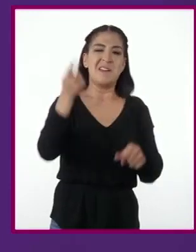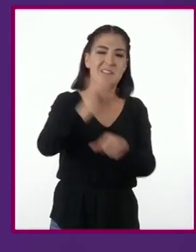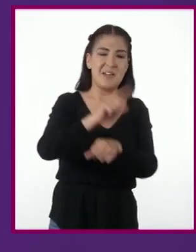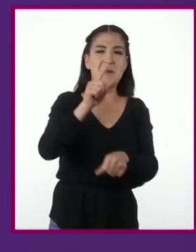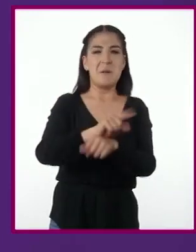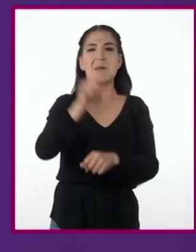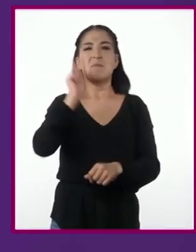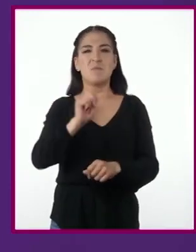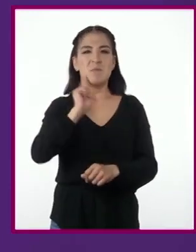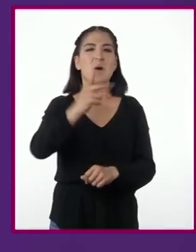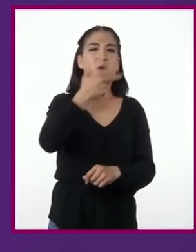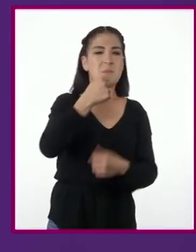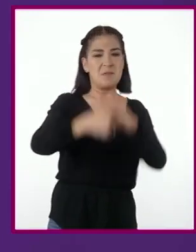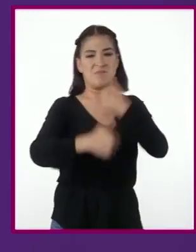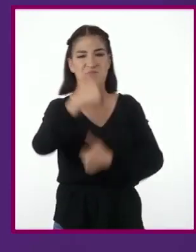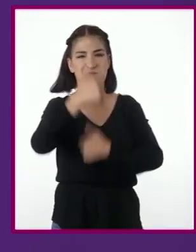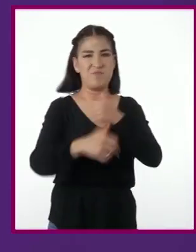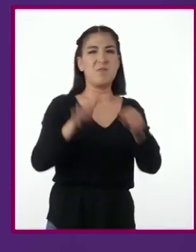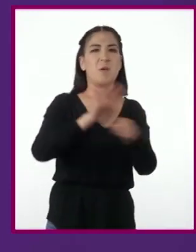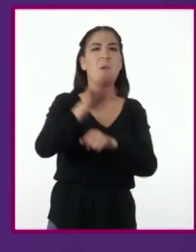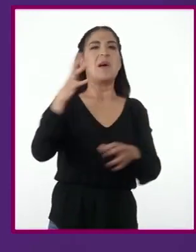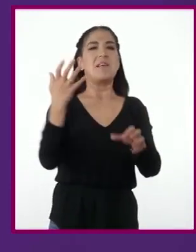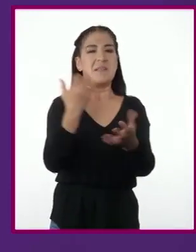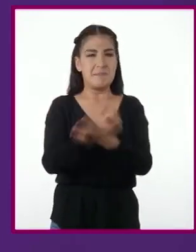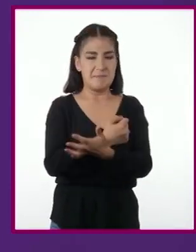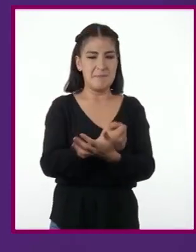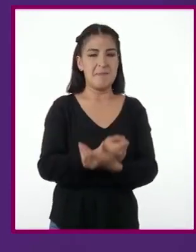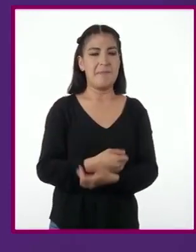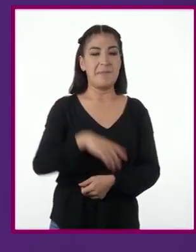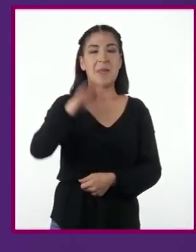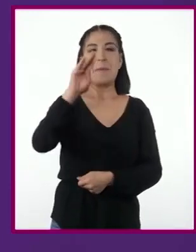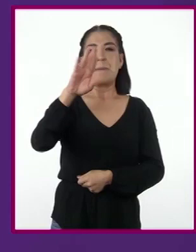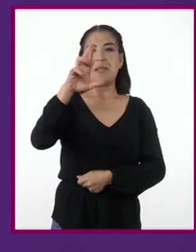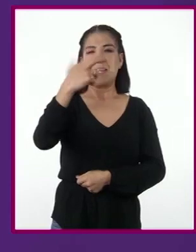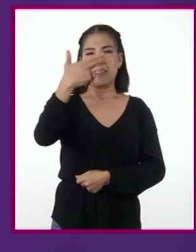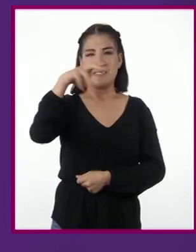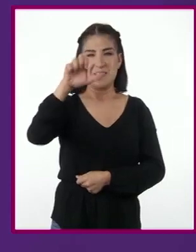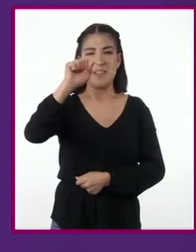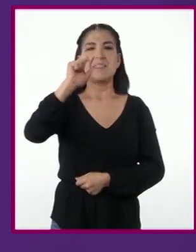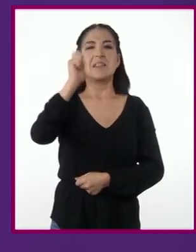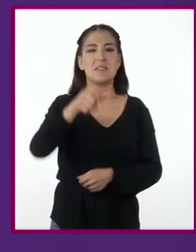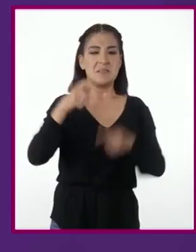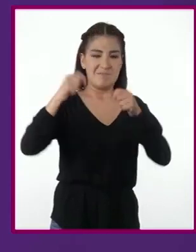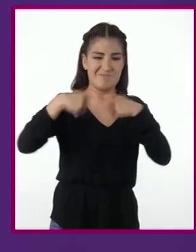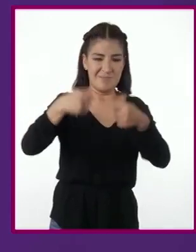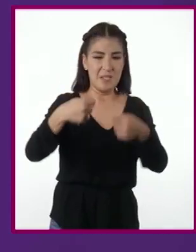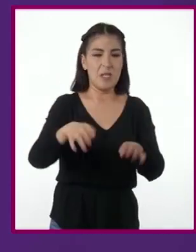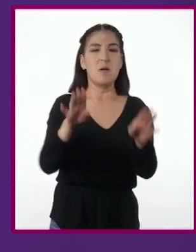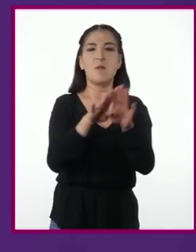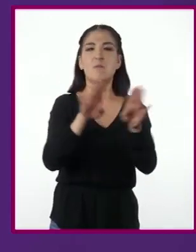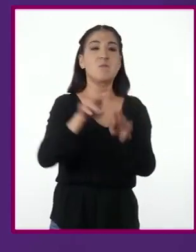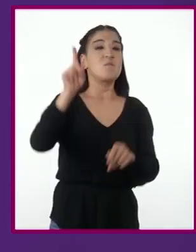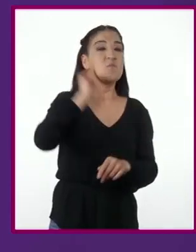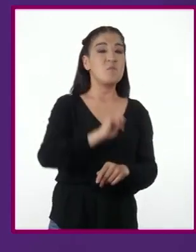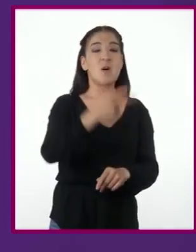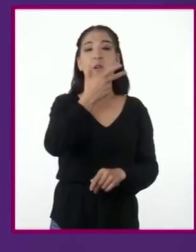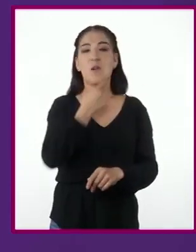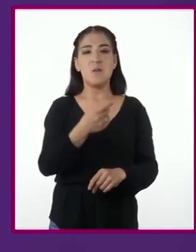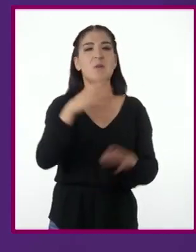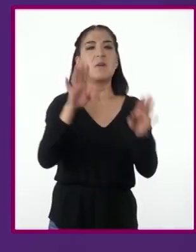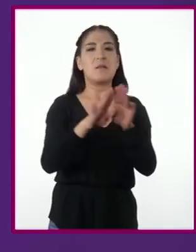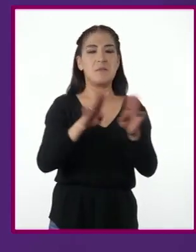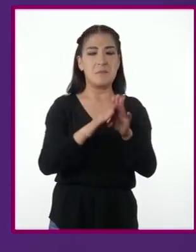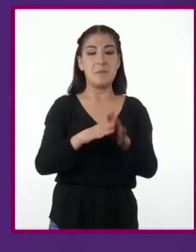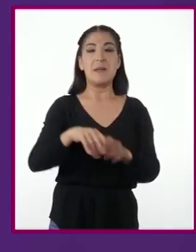entre hombres y mujeres. Brechas tradicionales. La lucha por la igualdad de género data hace siglos. Los roles